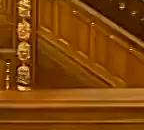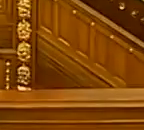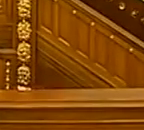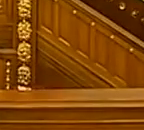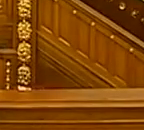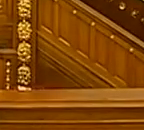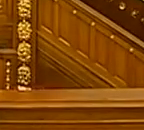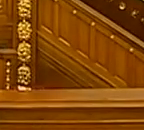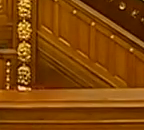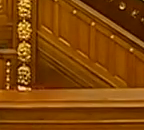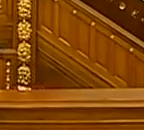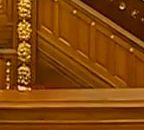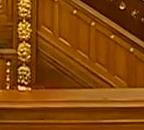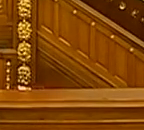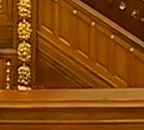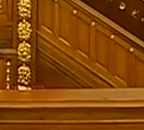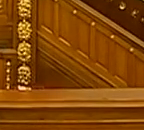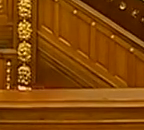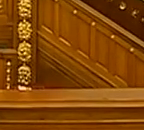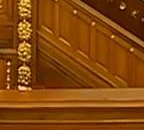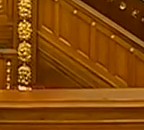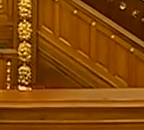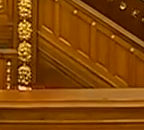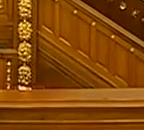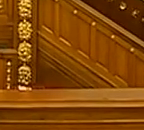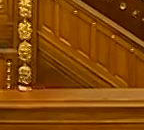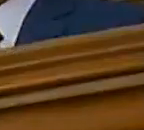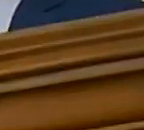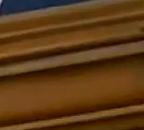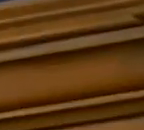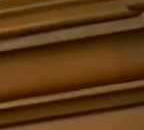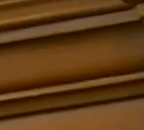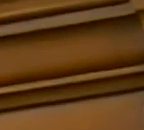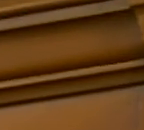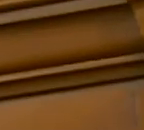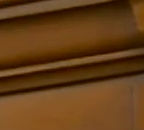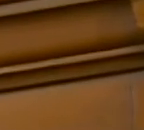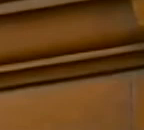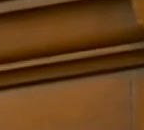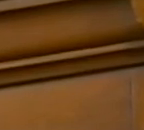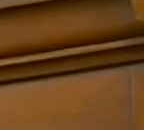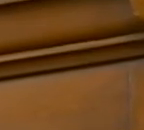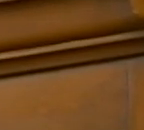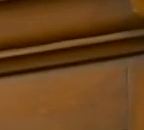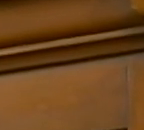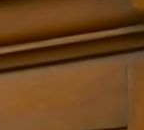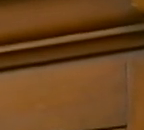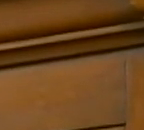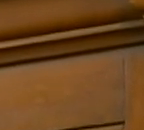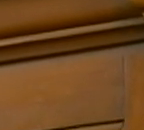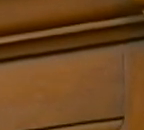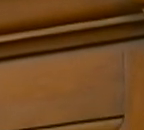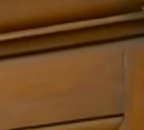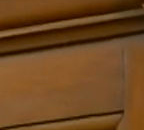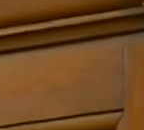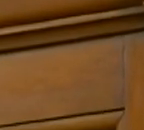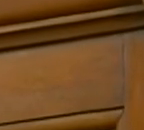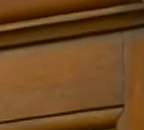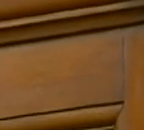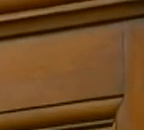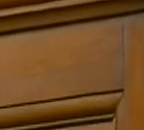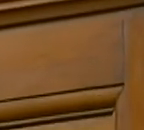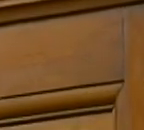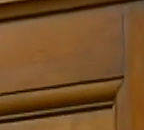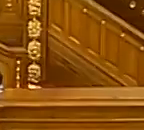bienvenida en esta soberana asamblea nacional constituyente donde hoy abordaremos un tema